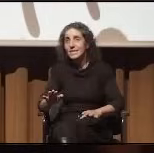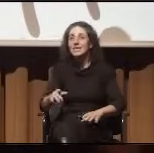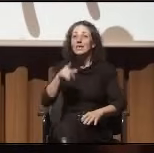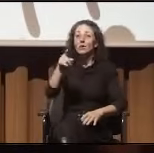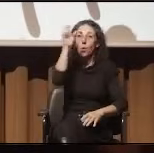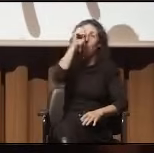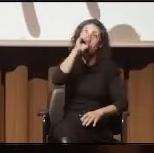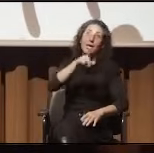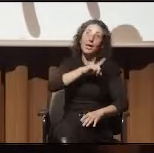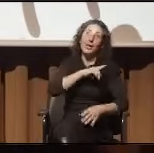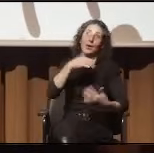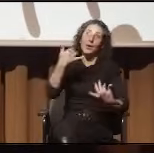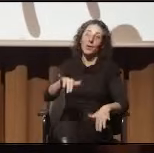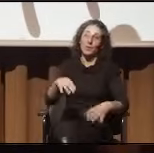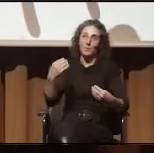cosas.